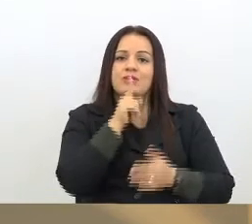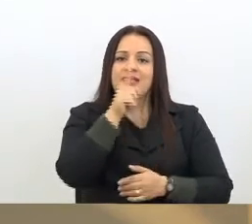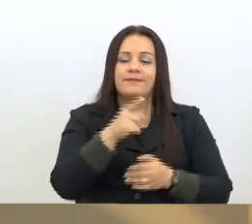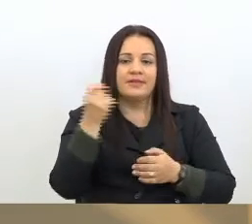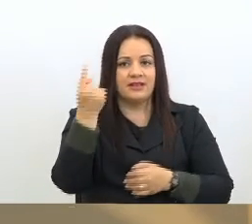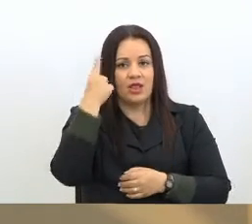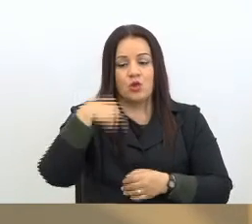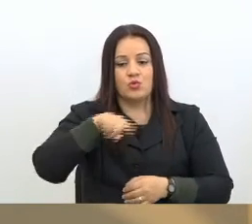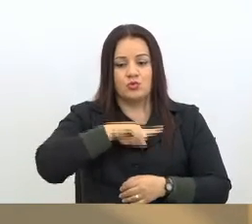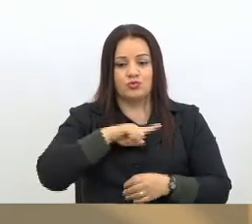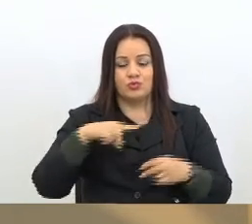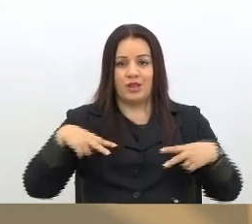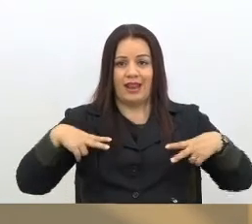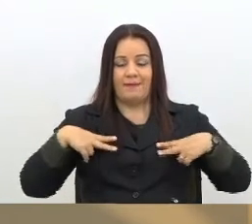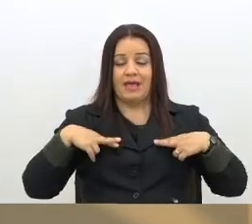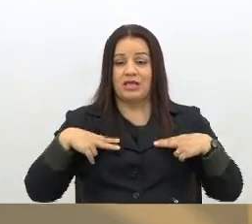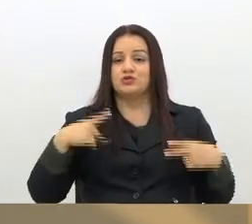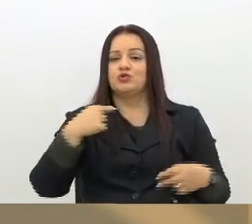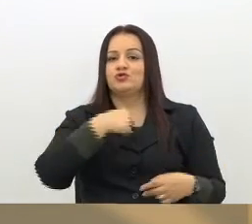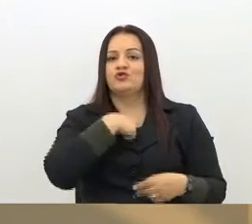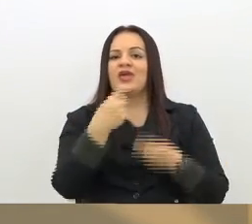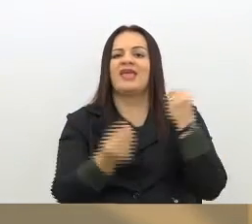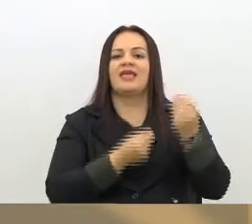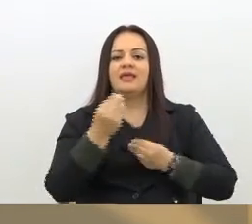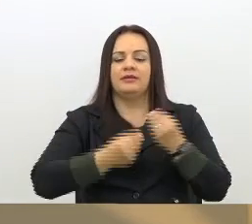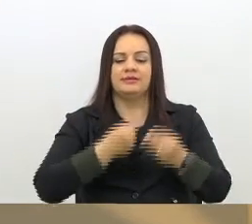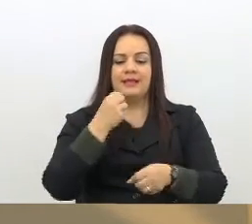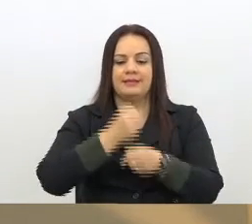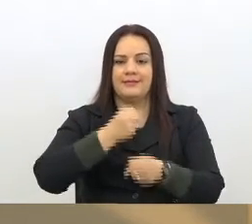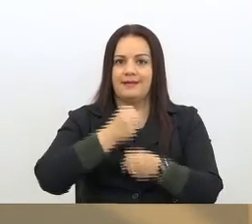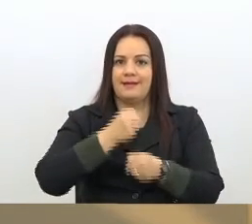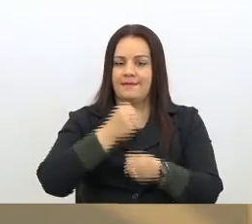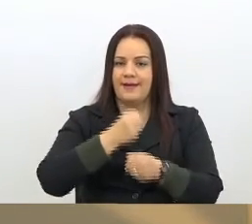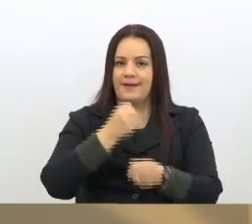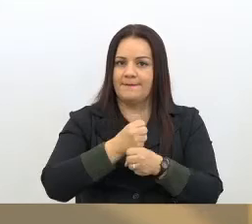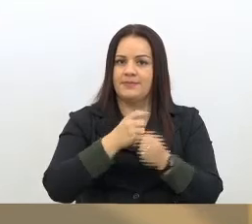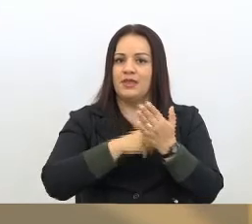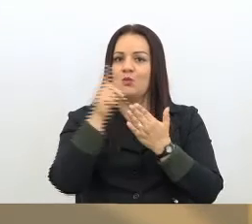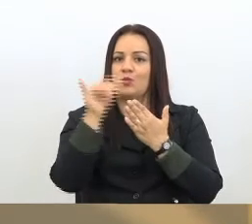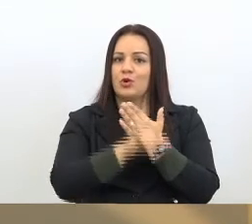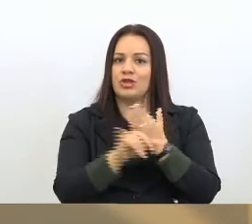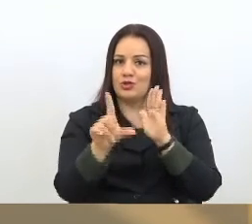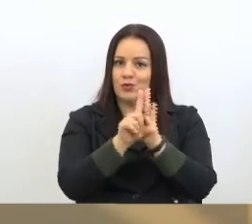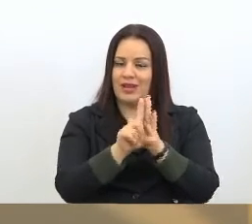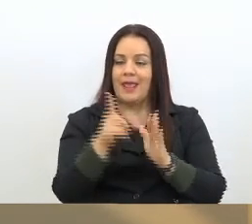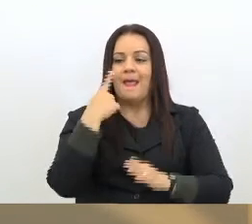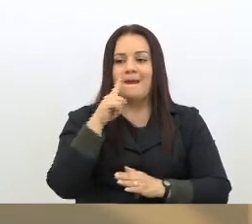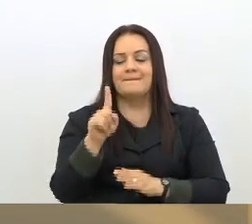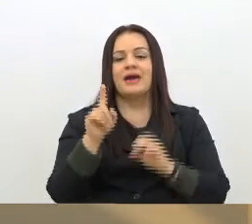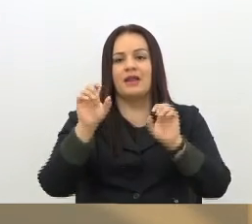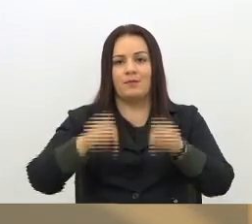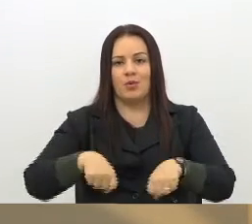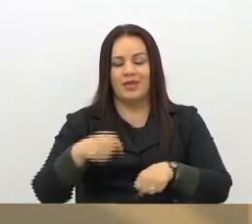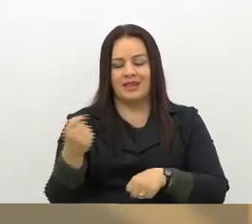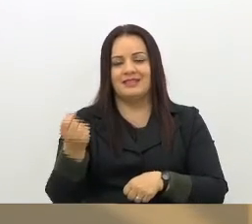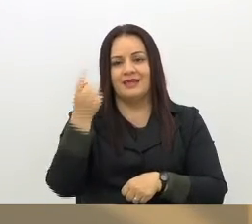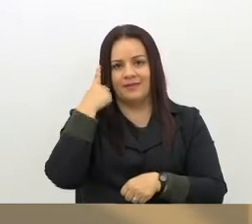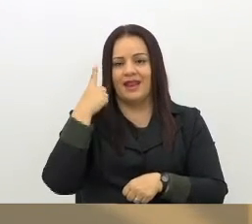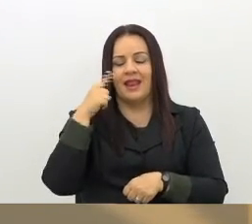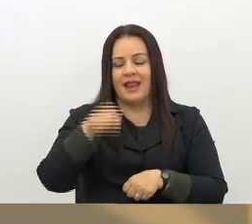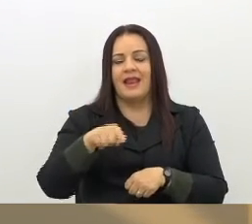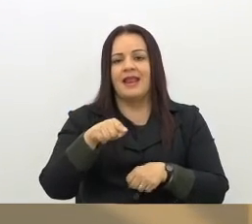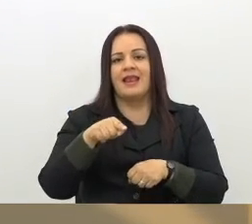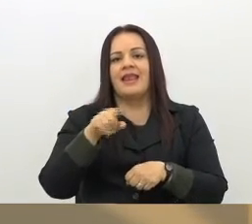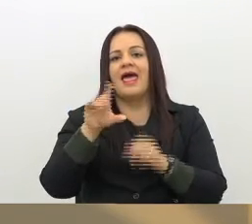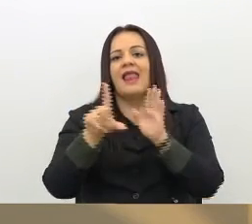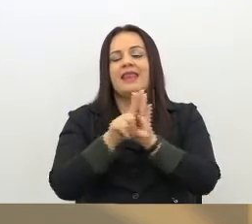yo me di a la tarea de preparar un proyecto de ley para interpretar auténticamente la Ley de Fortalecimiento de